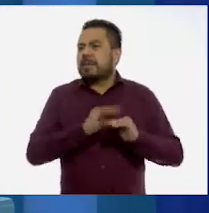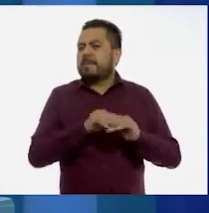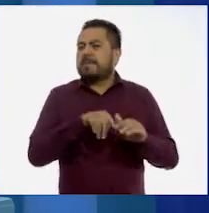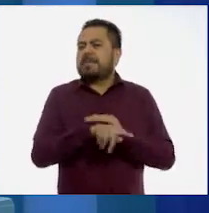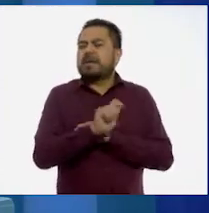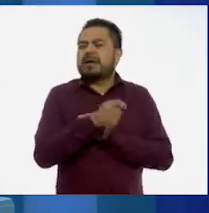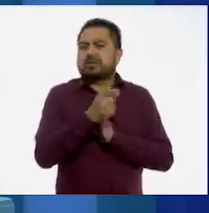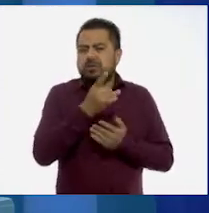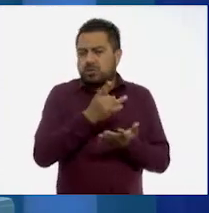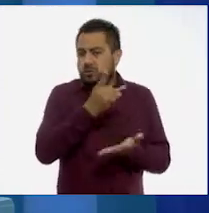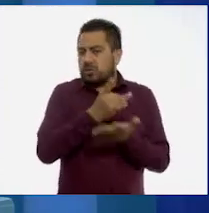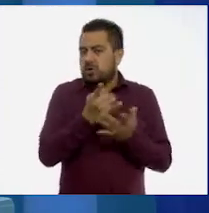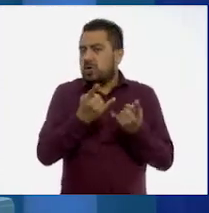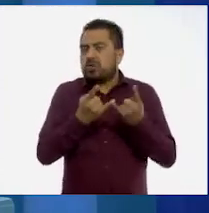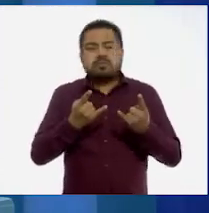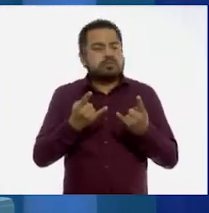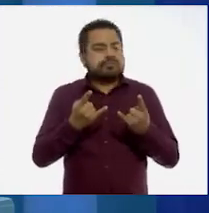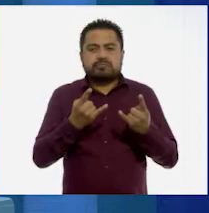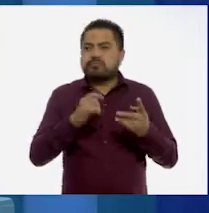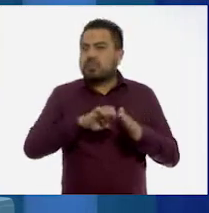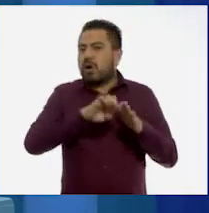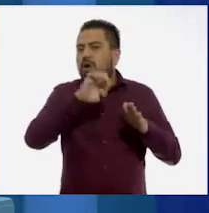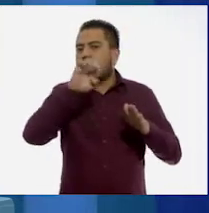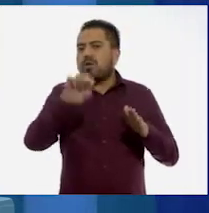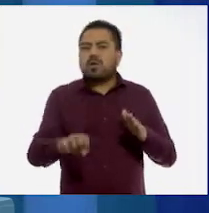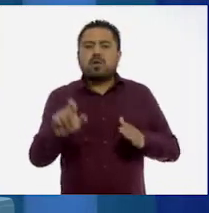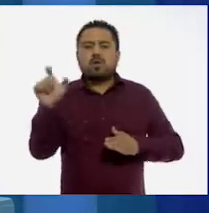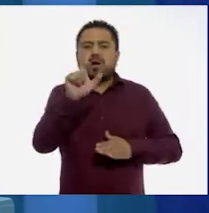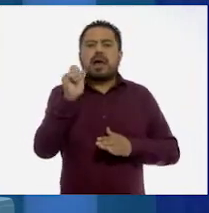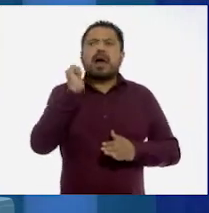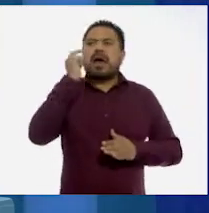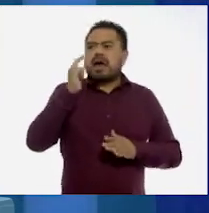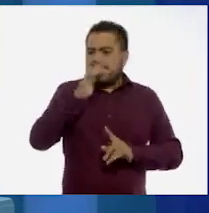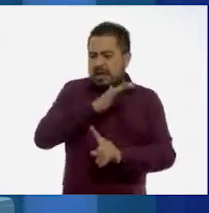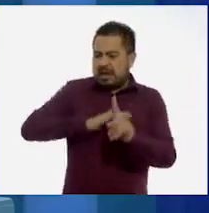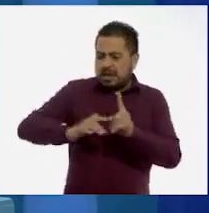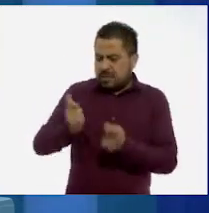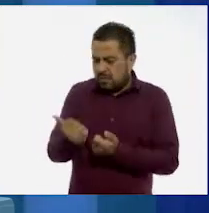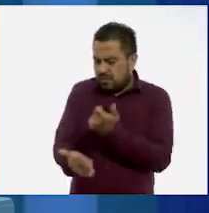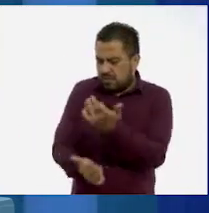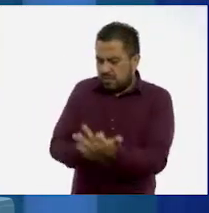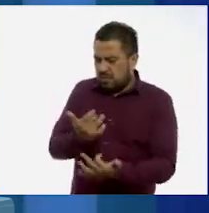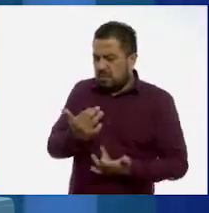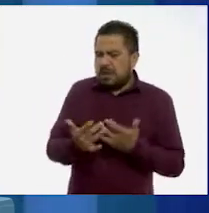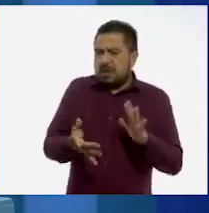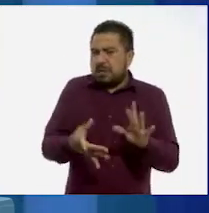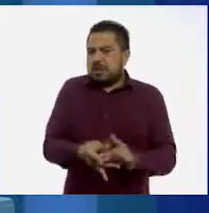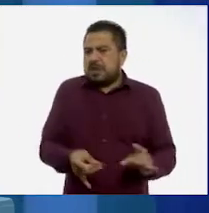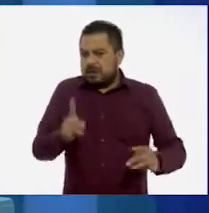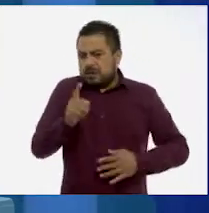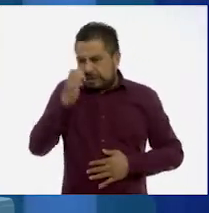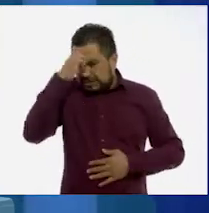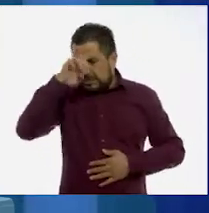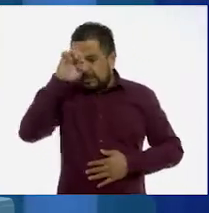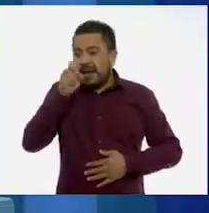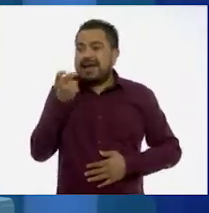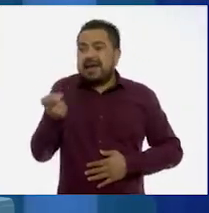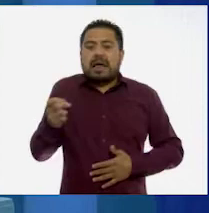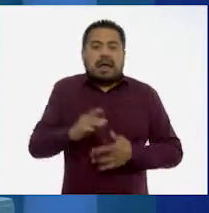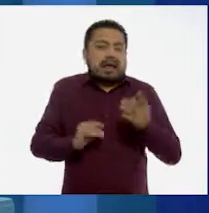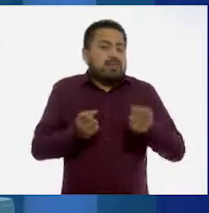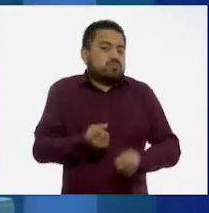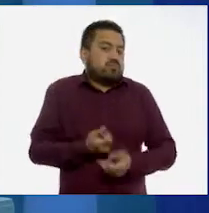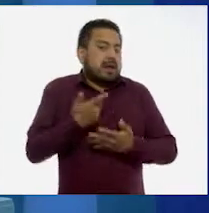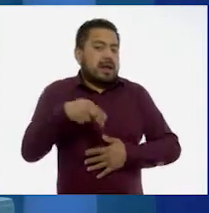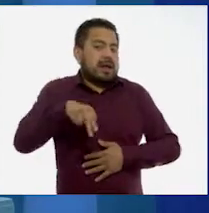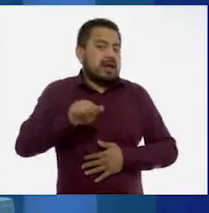que solo contar la historia. Por ejemplo, cuando alguien alrededor de una fogata cuenta una anécdota, es un narrador y